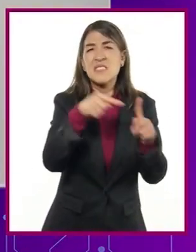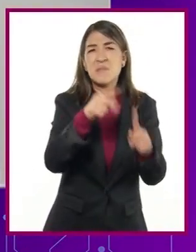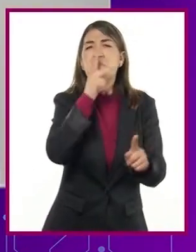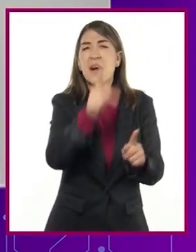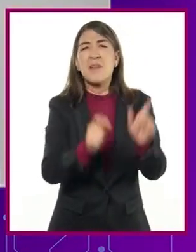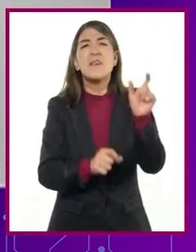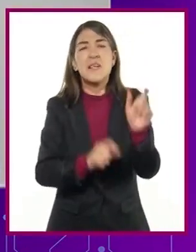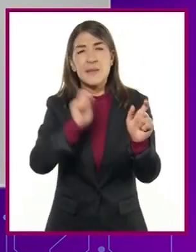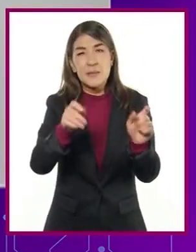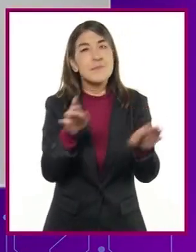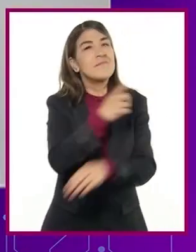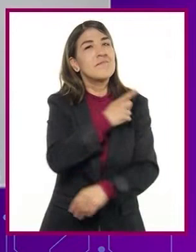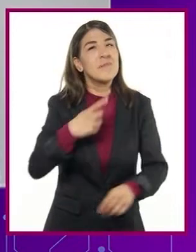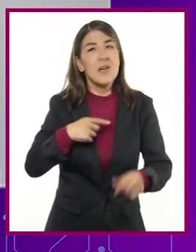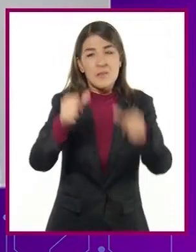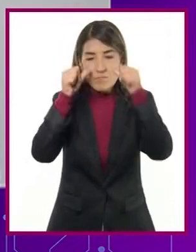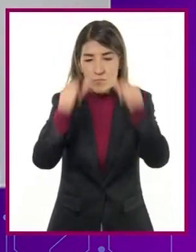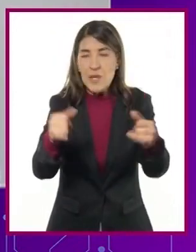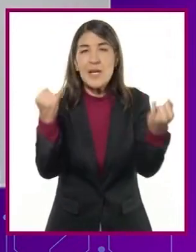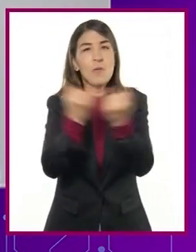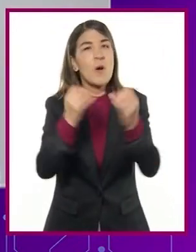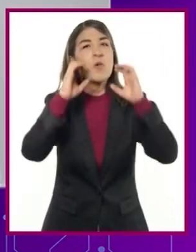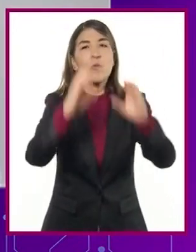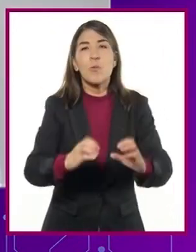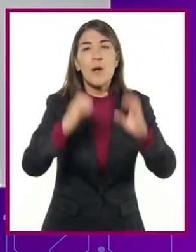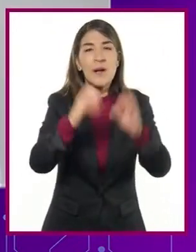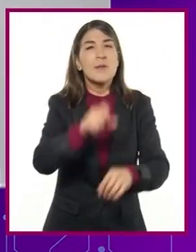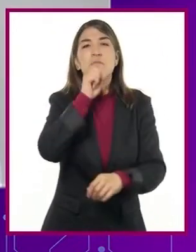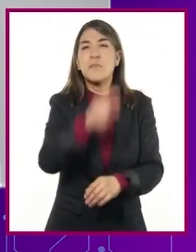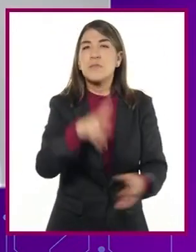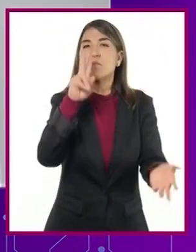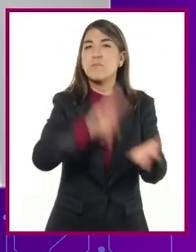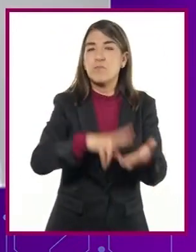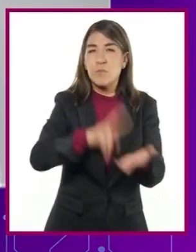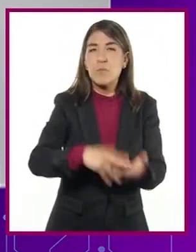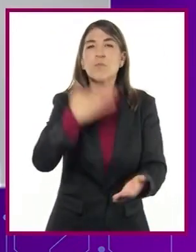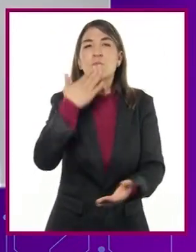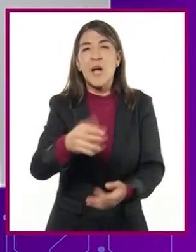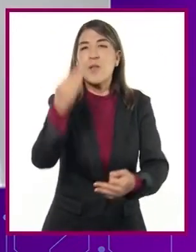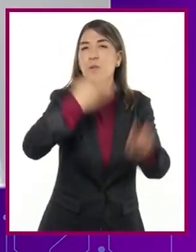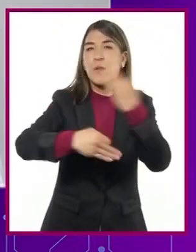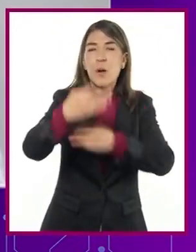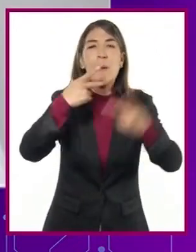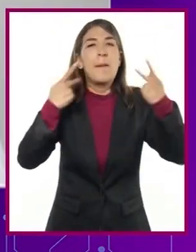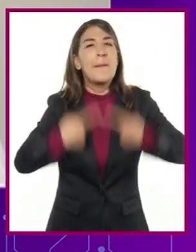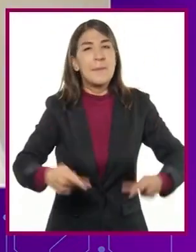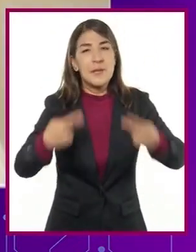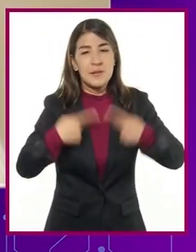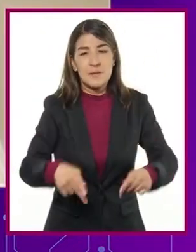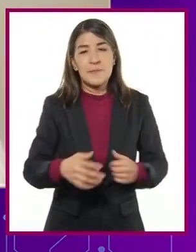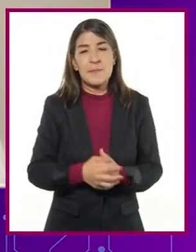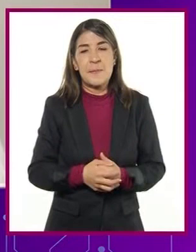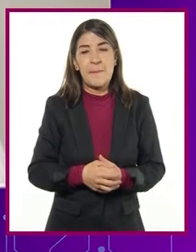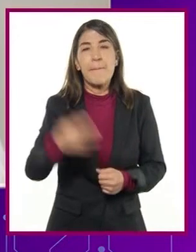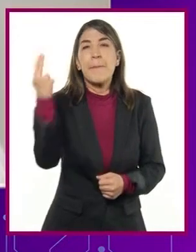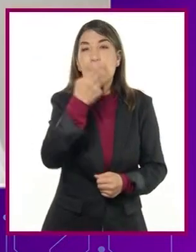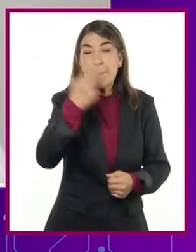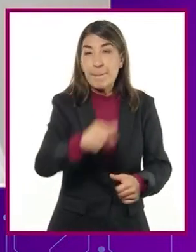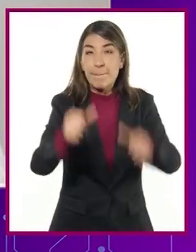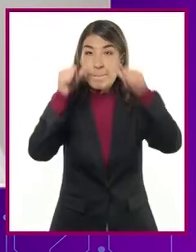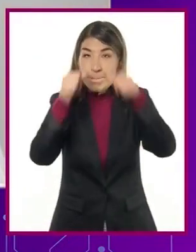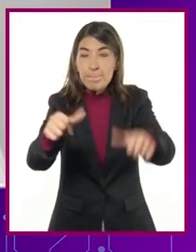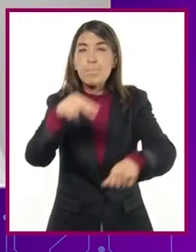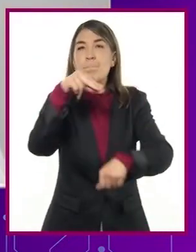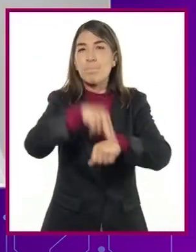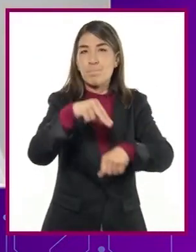atender y proporcionar el mismo cuidado con calidad y calidez a todas las personas que requieren el servicio